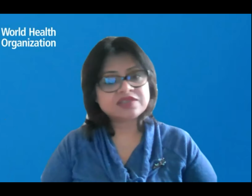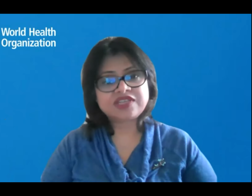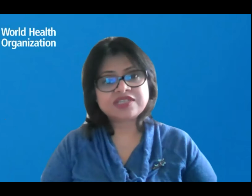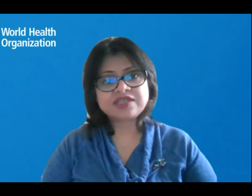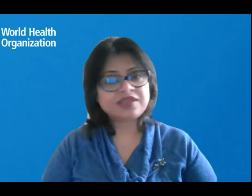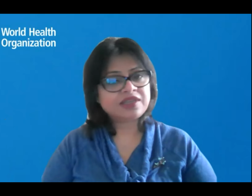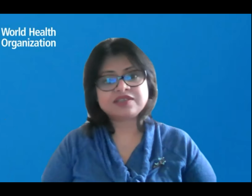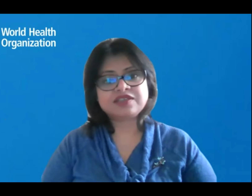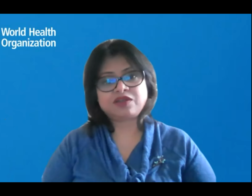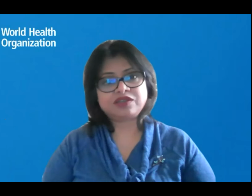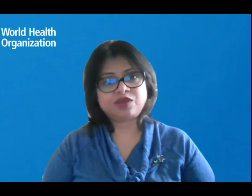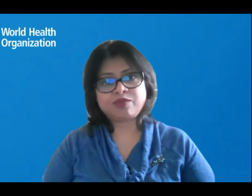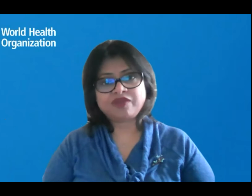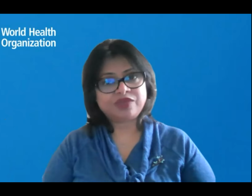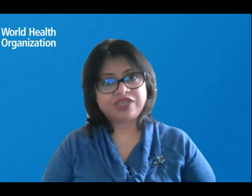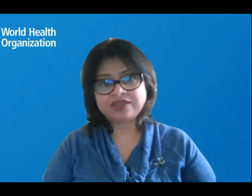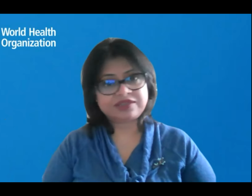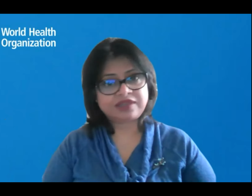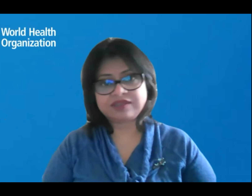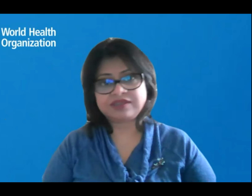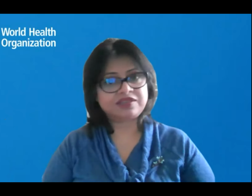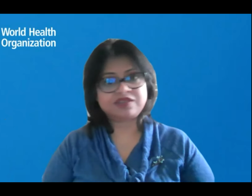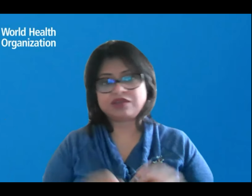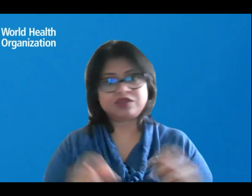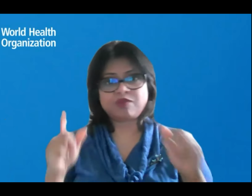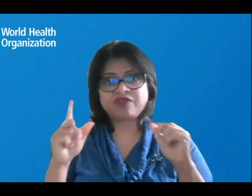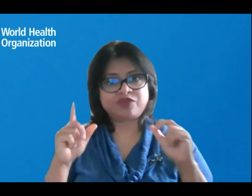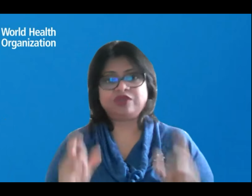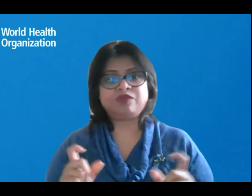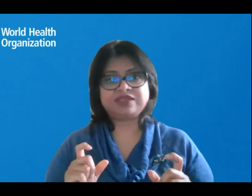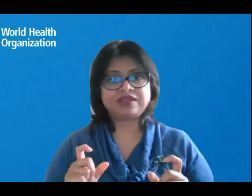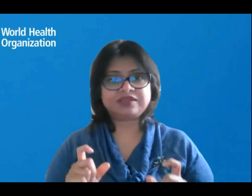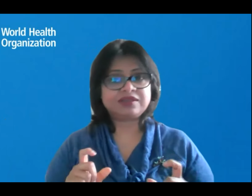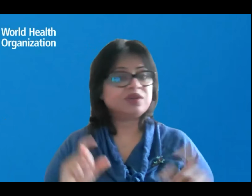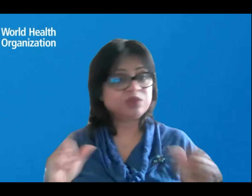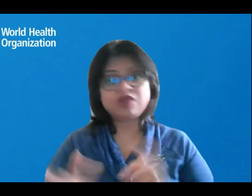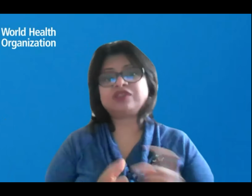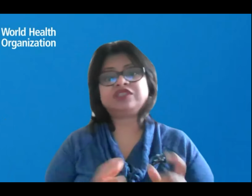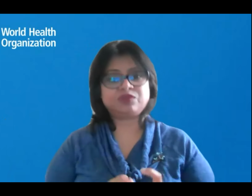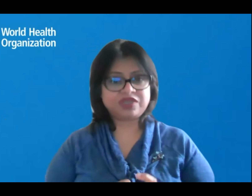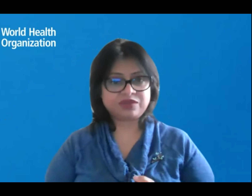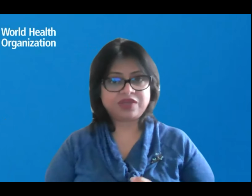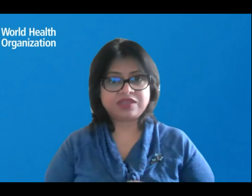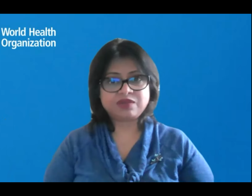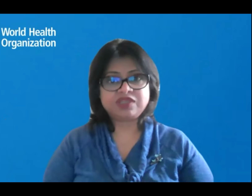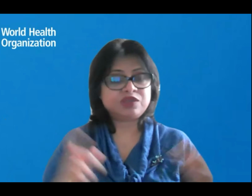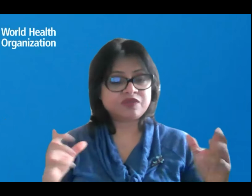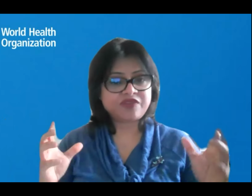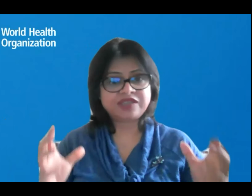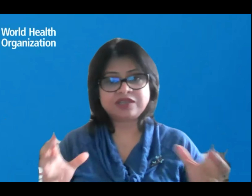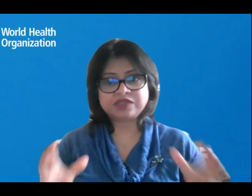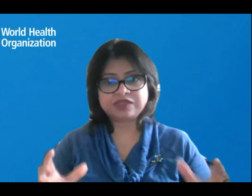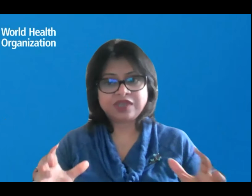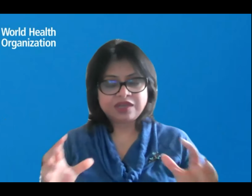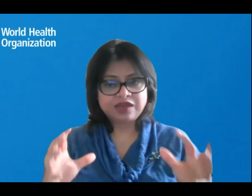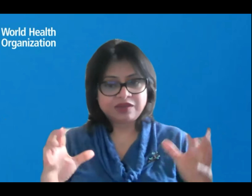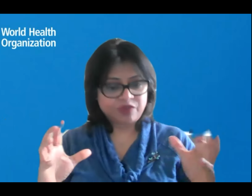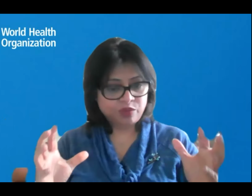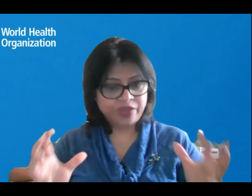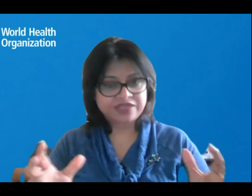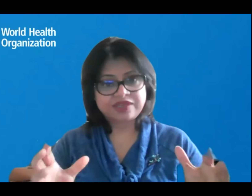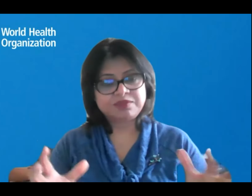a lo que dije en la última intervención, esto no solo es el trabajo del sector de salud o un solo sector. Todos tenemos que